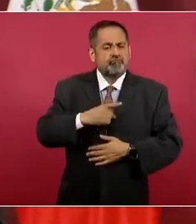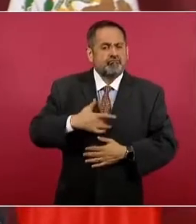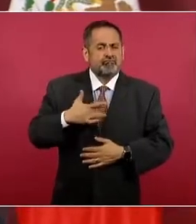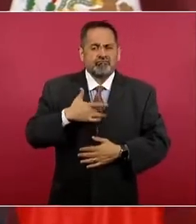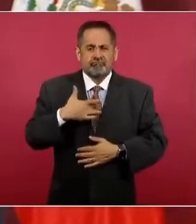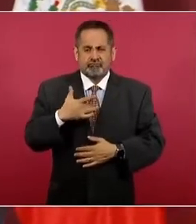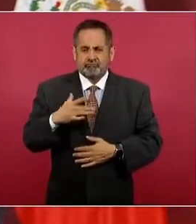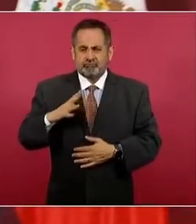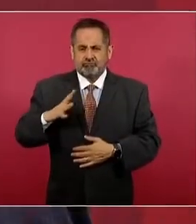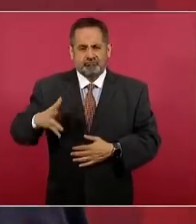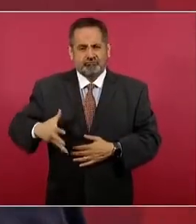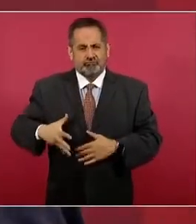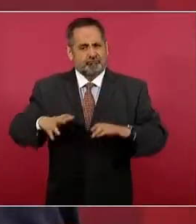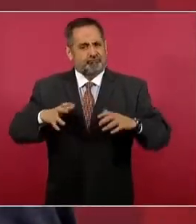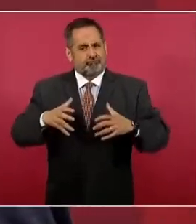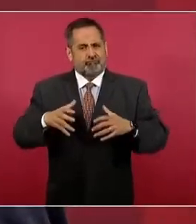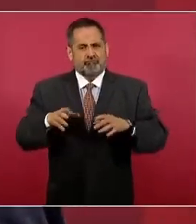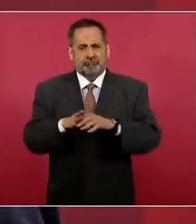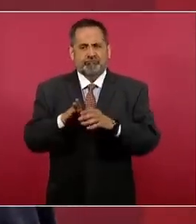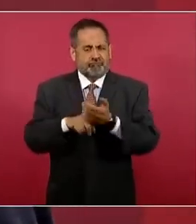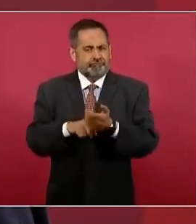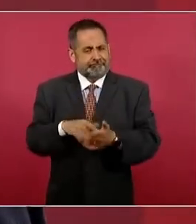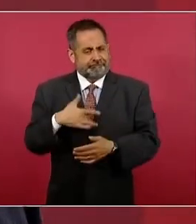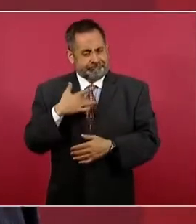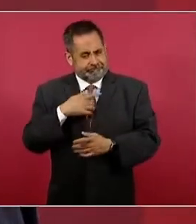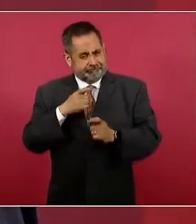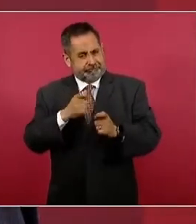sentirnos orgullosos y todos, ¿no?,